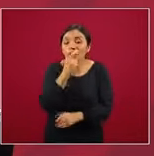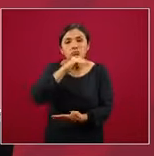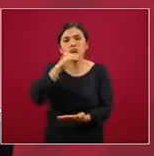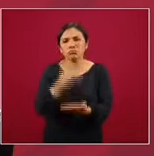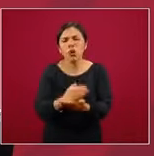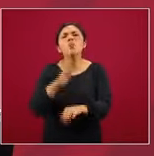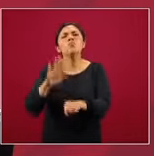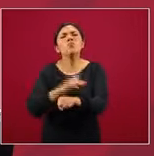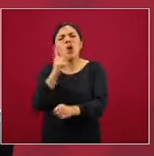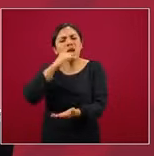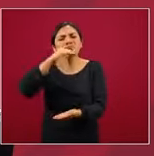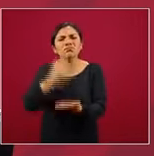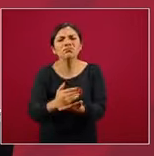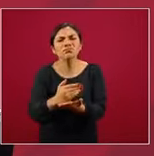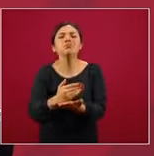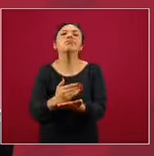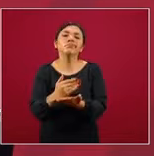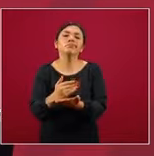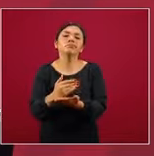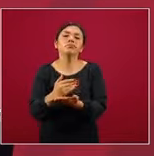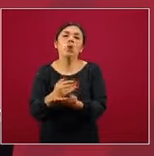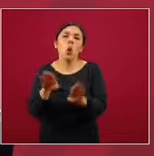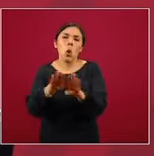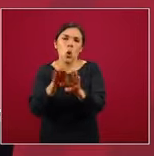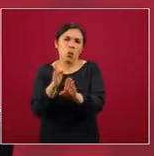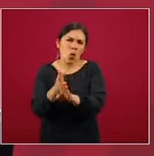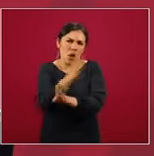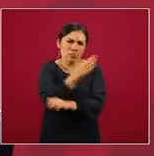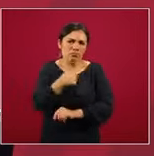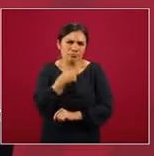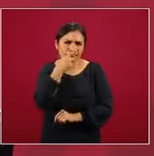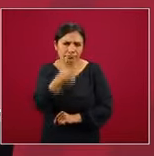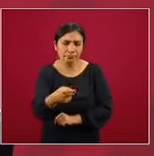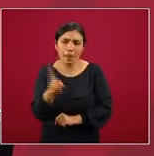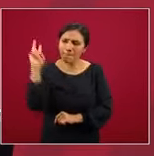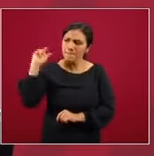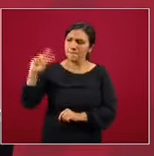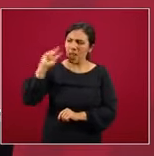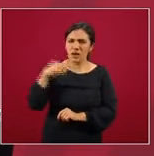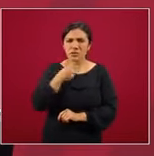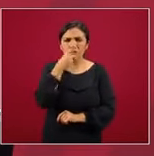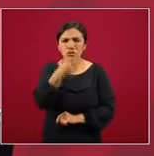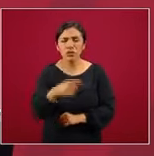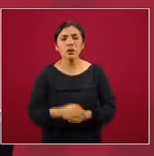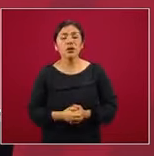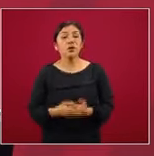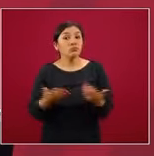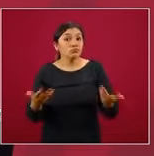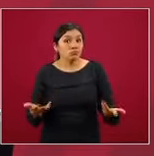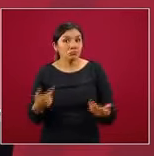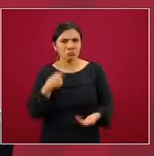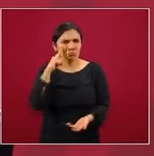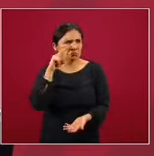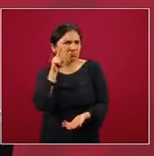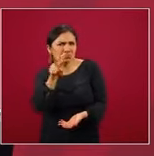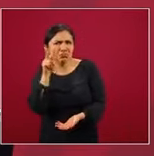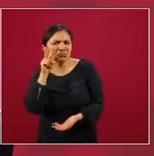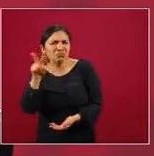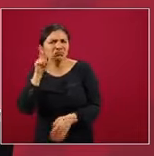la motivación tuvo que ver, como lo dije abiertamente el viernes pasado, con que